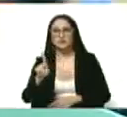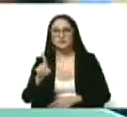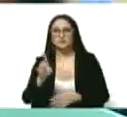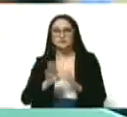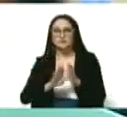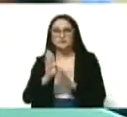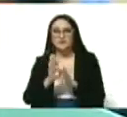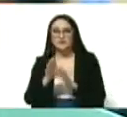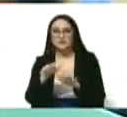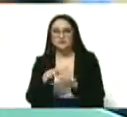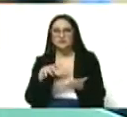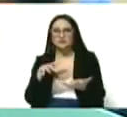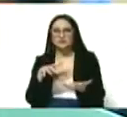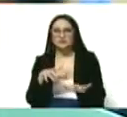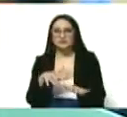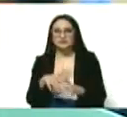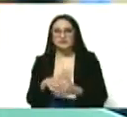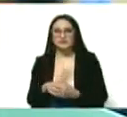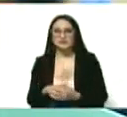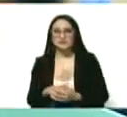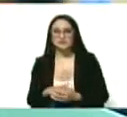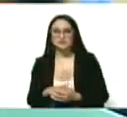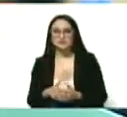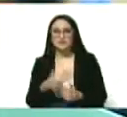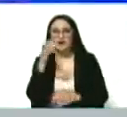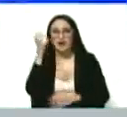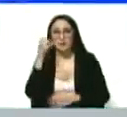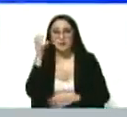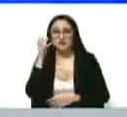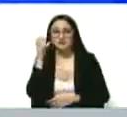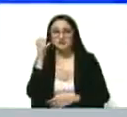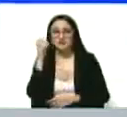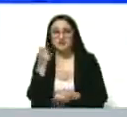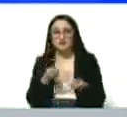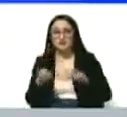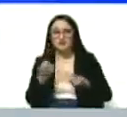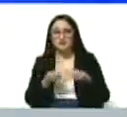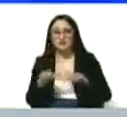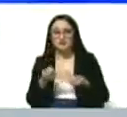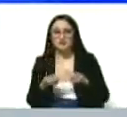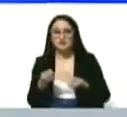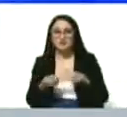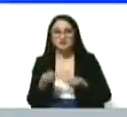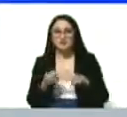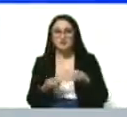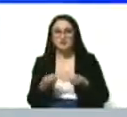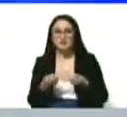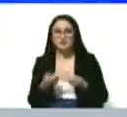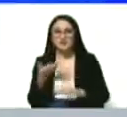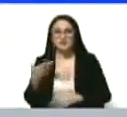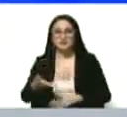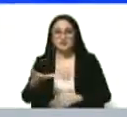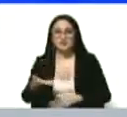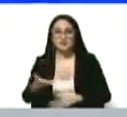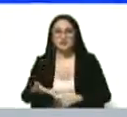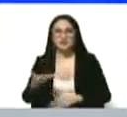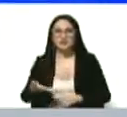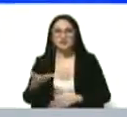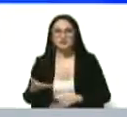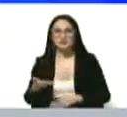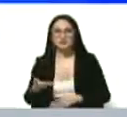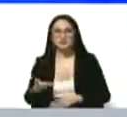creciente población global y mayor capacidad adquisitiva, se espera una importante alza en la demanda